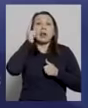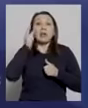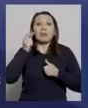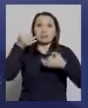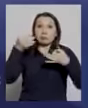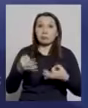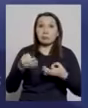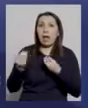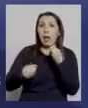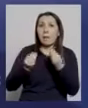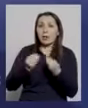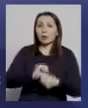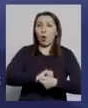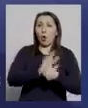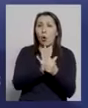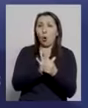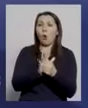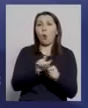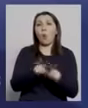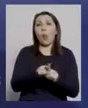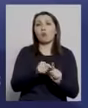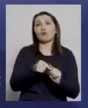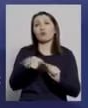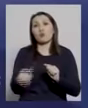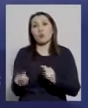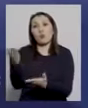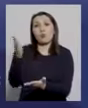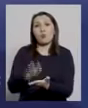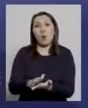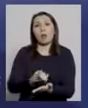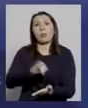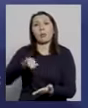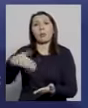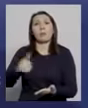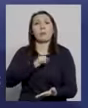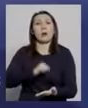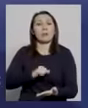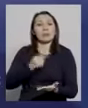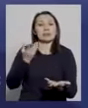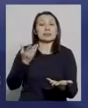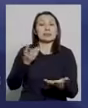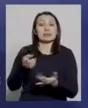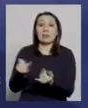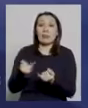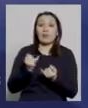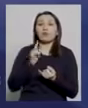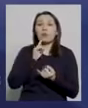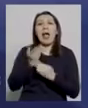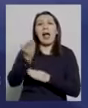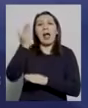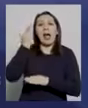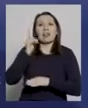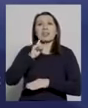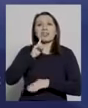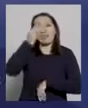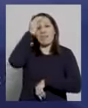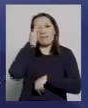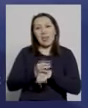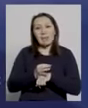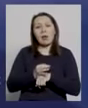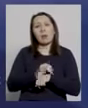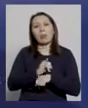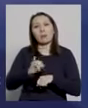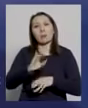si el coronavirus influyó o no en su deceso. Tenemos la información de que él tenía una enfermedad de base.